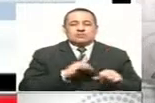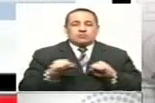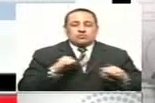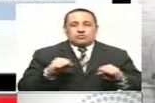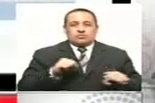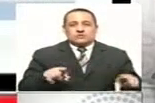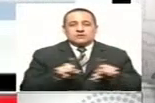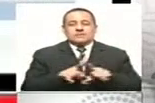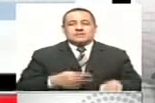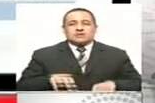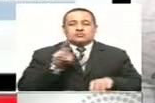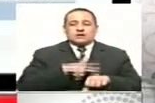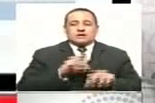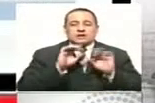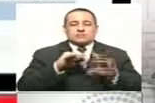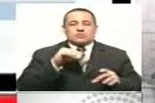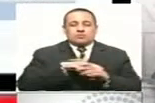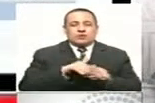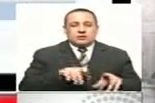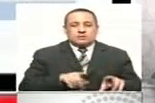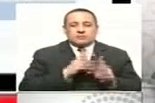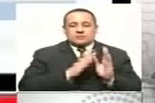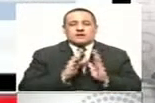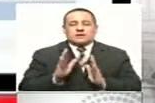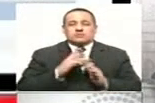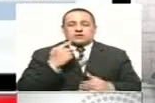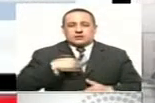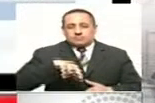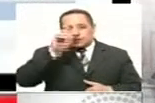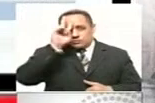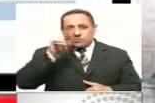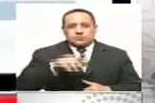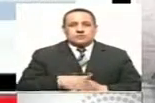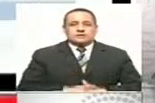origen natural que hay que prepararnos en el país,